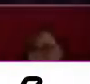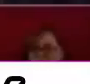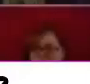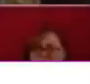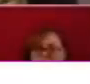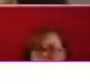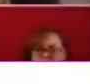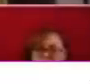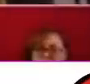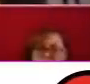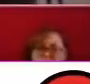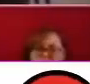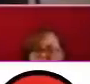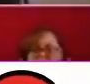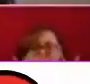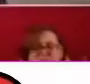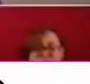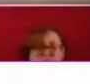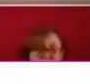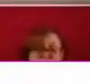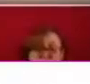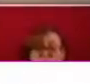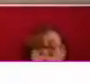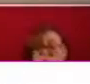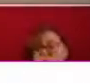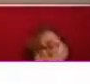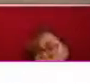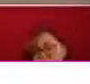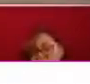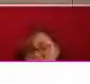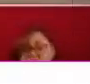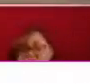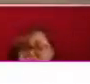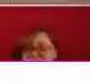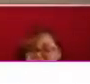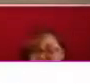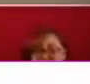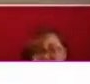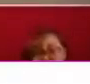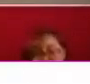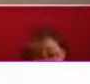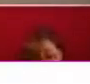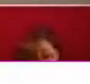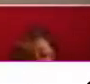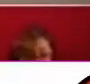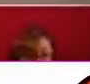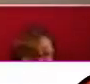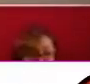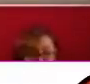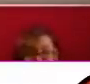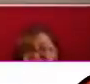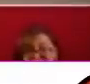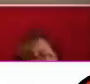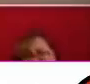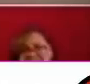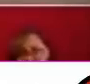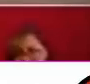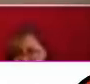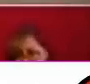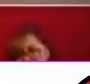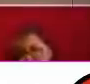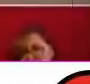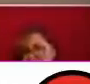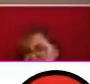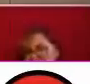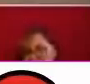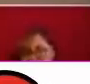Antes de presentarte la respuesta del comandante supremo y las acciones que emprenderá en contra de Lorenzo Córdoba y, por supuesto, del Instituto